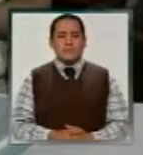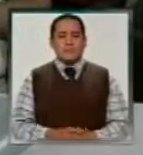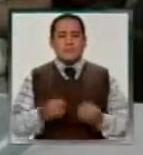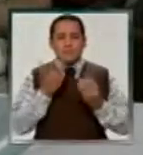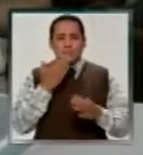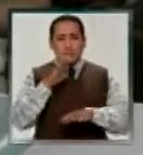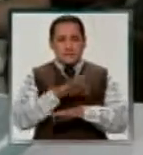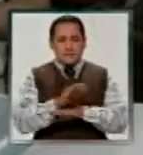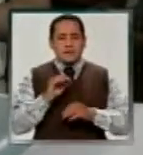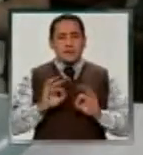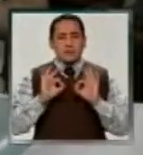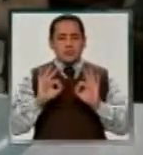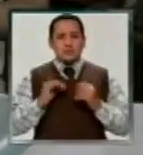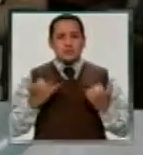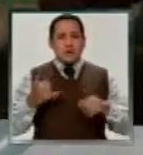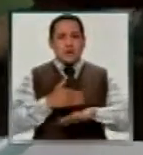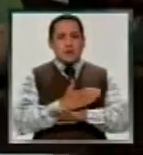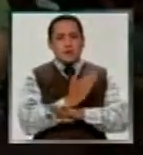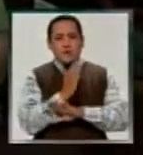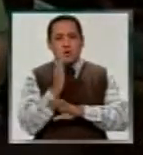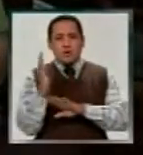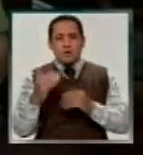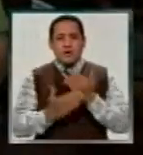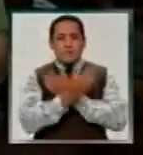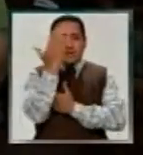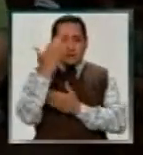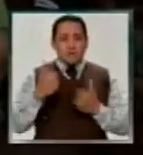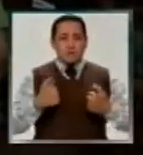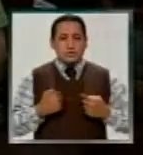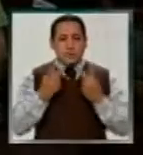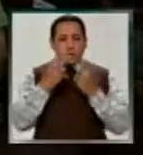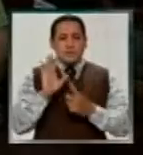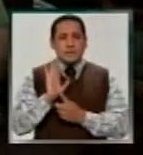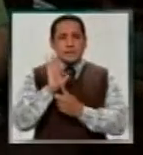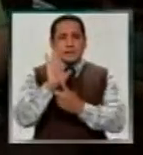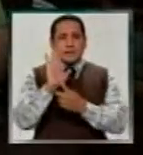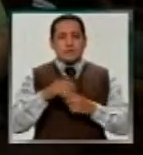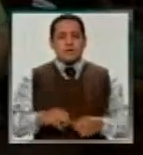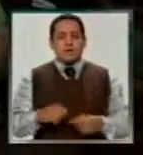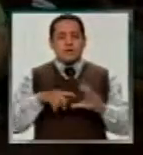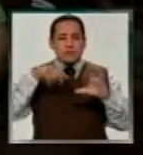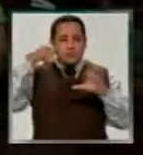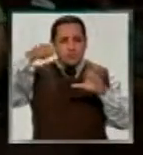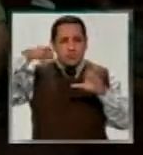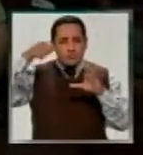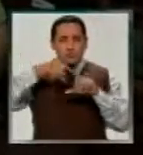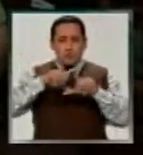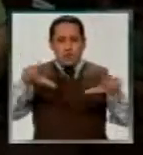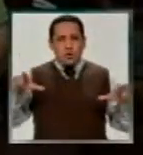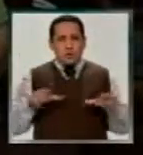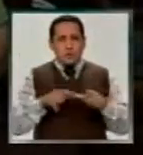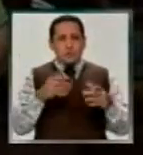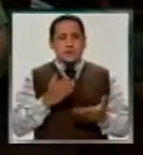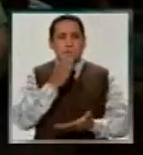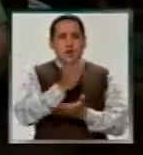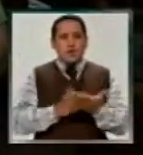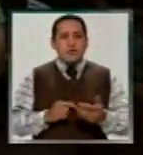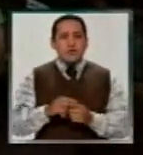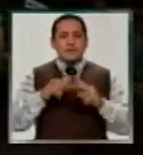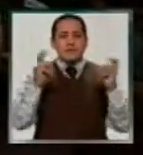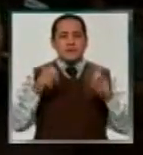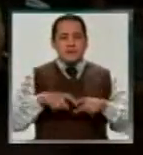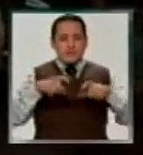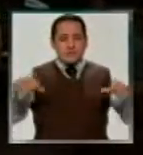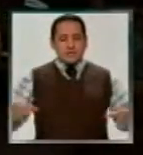Pati Buenas tardes efectivamente en el transcurso de la mañana hemos estado transmitiendo vía satélite fragmentos de esta mesa de diálogo